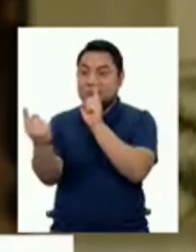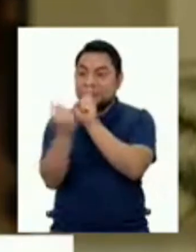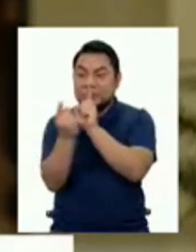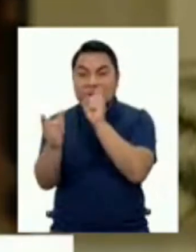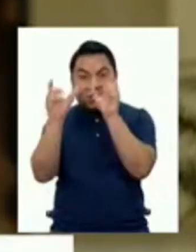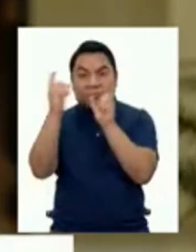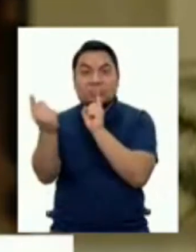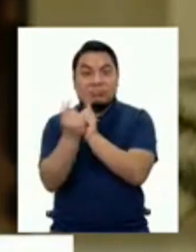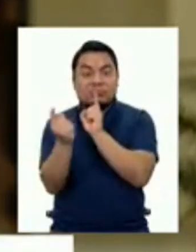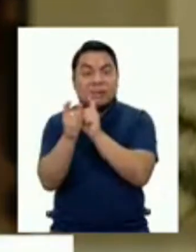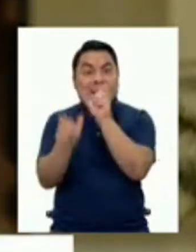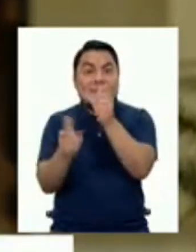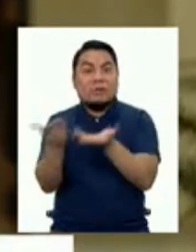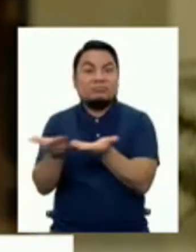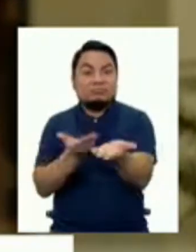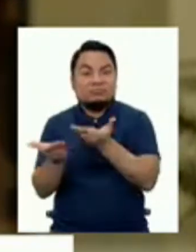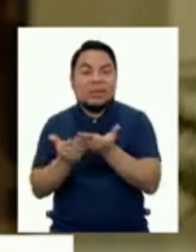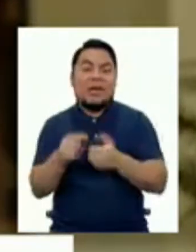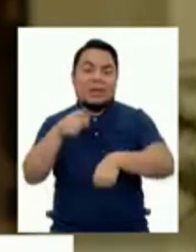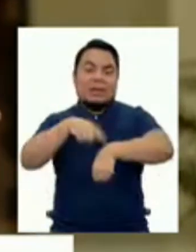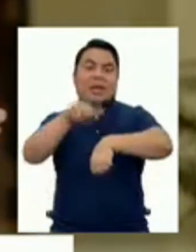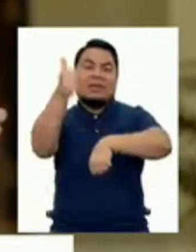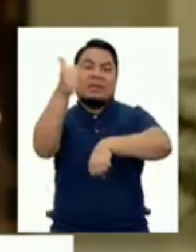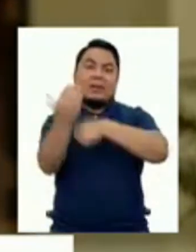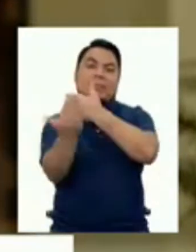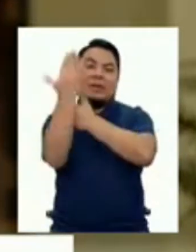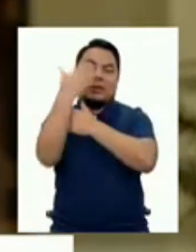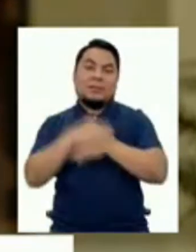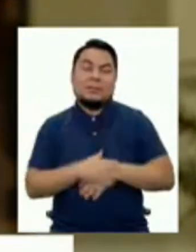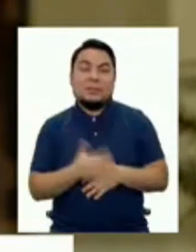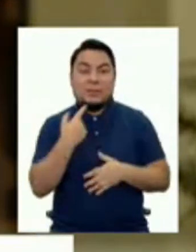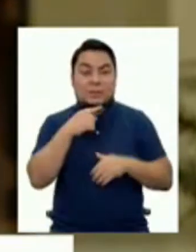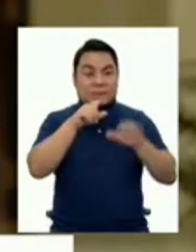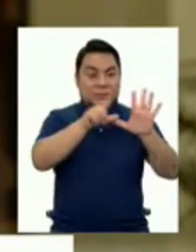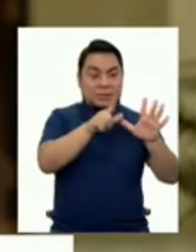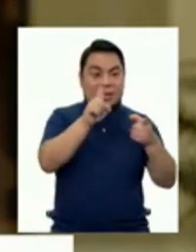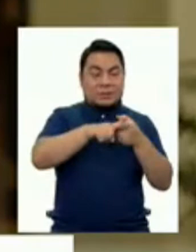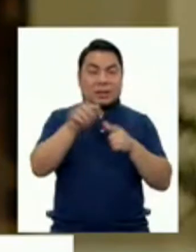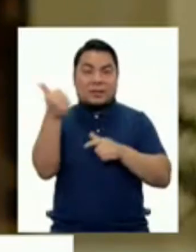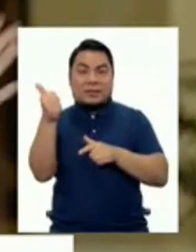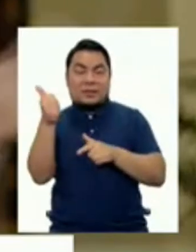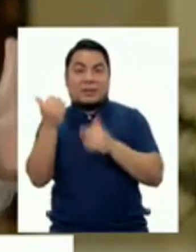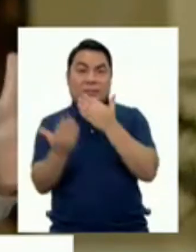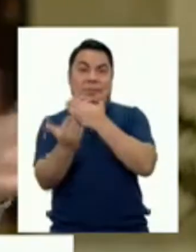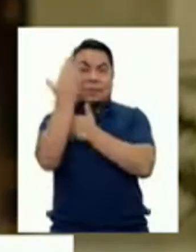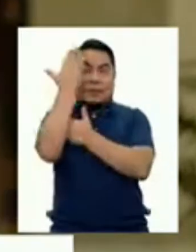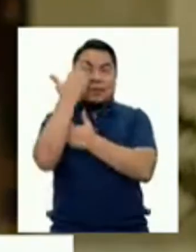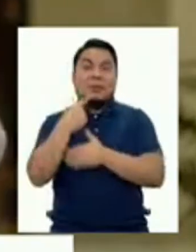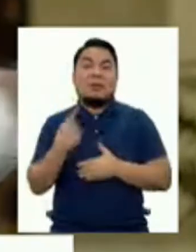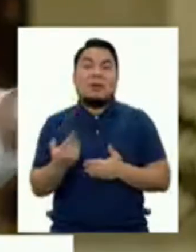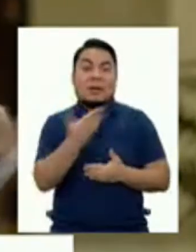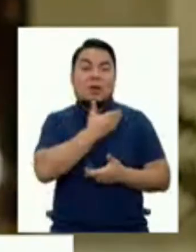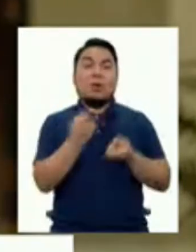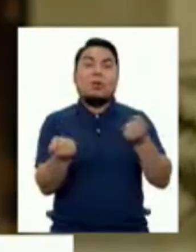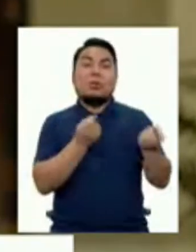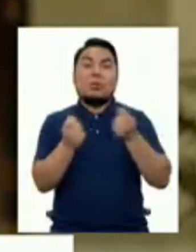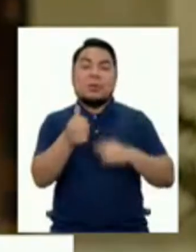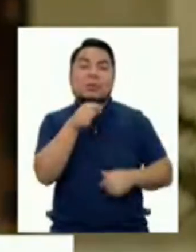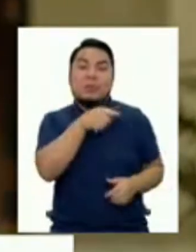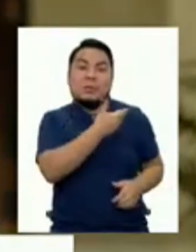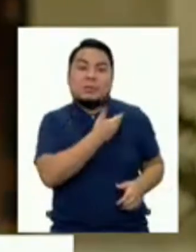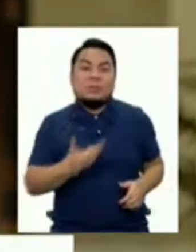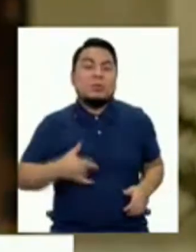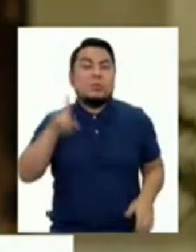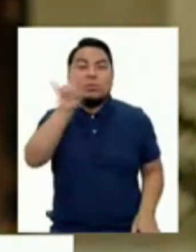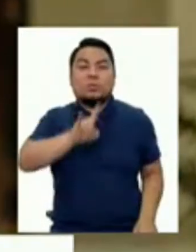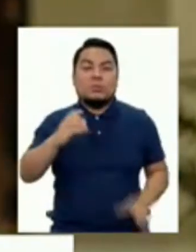10 de la mañana. Entonces, el horario punta de 7 a 10 de la mañana, la administración pública no va a usar el sistema